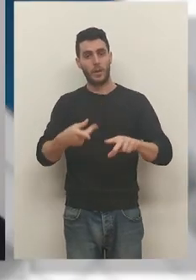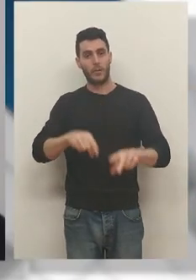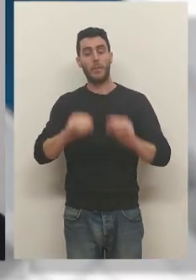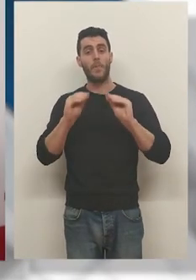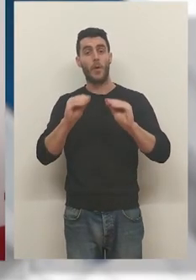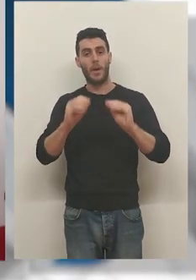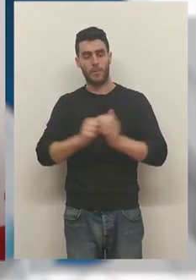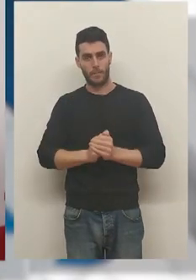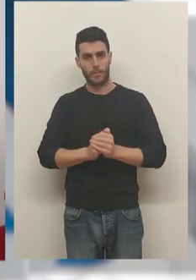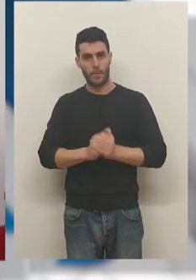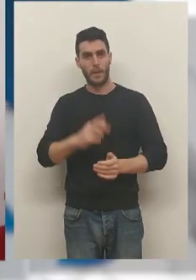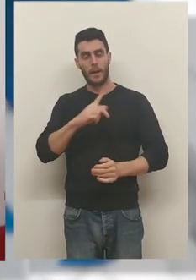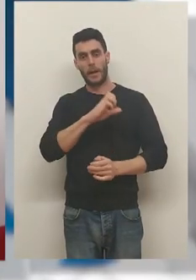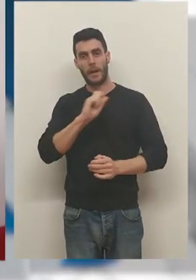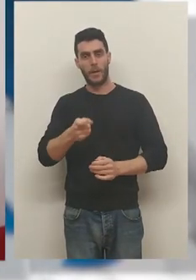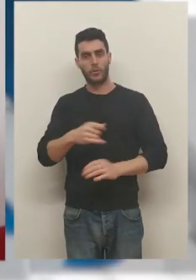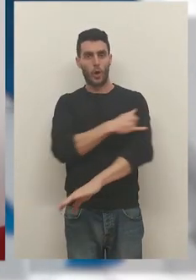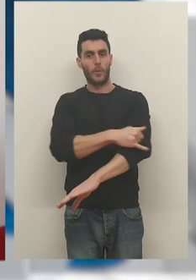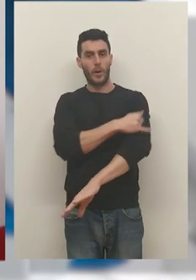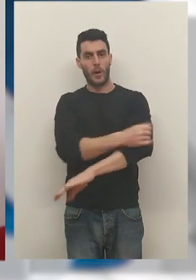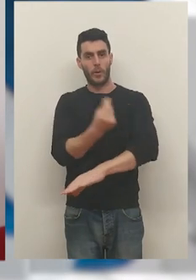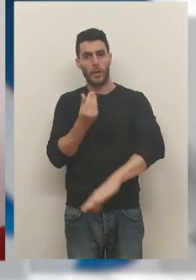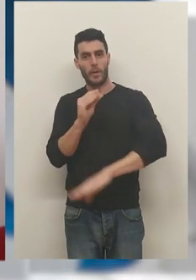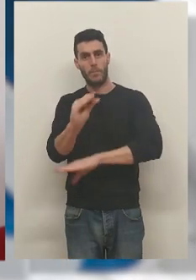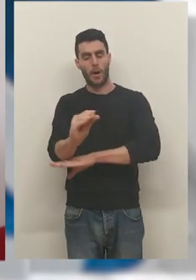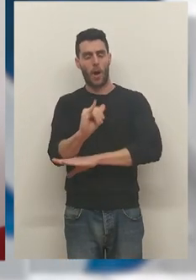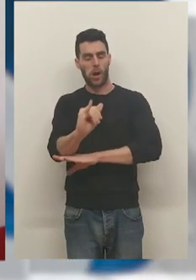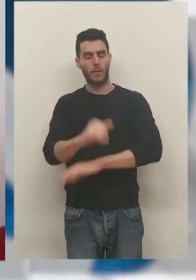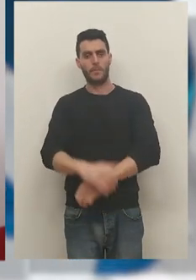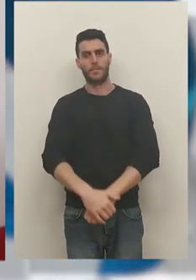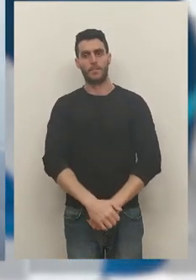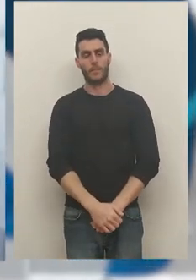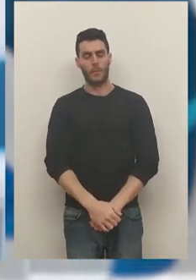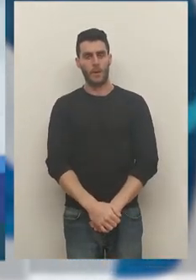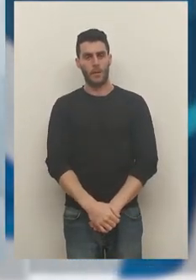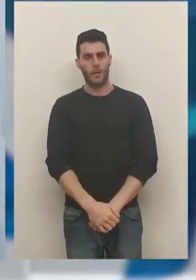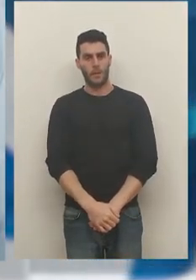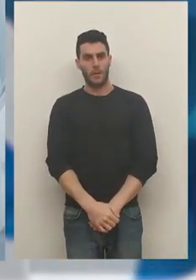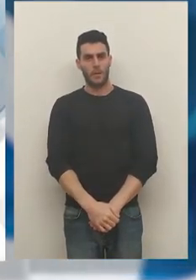alcohol o formación redox cuenta con la financiación del gobierno de La Rioja